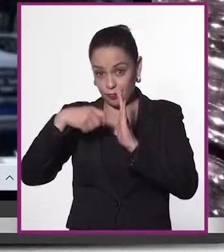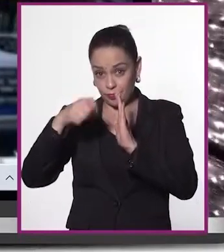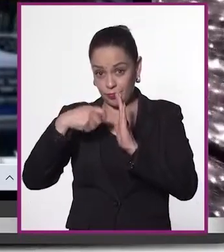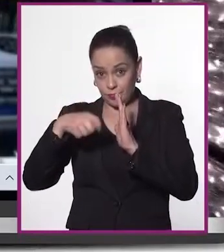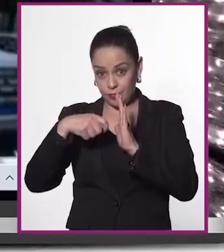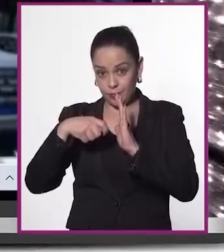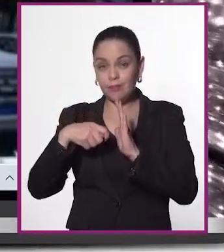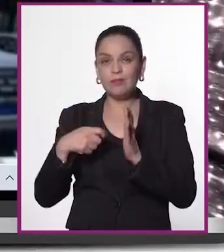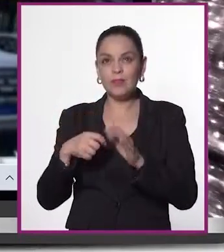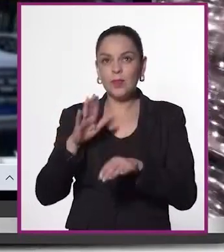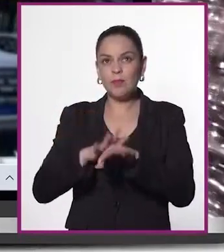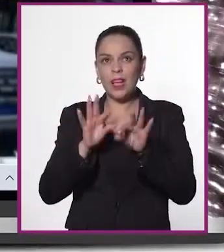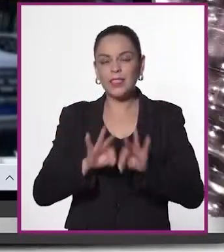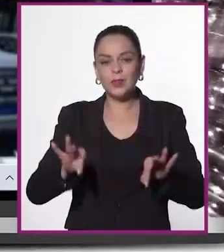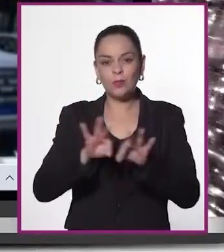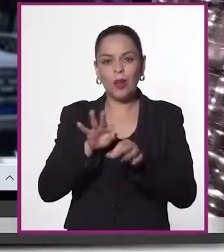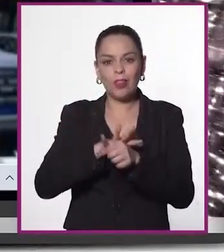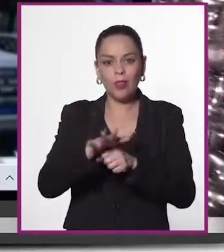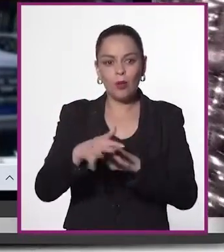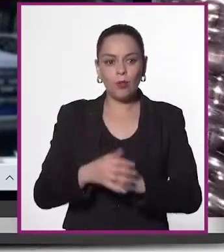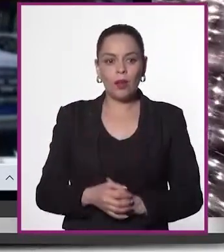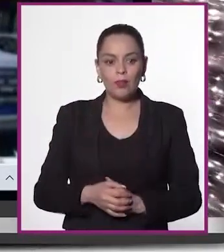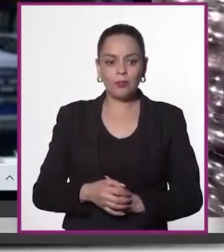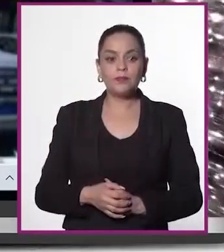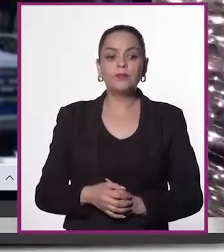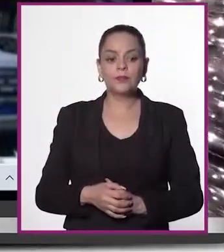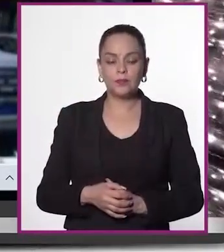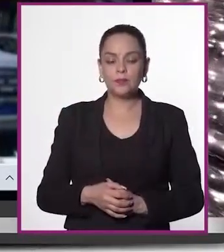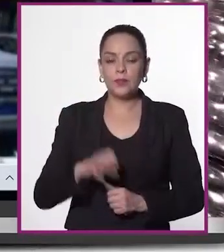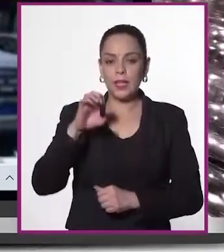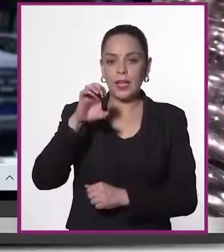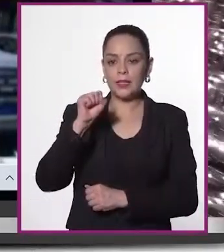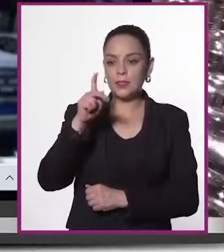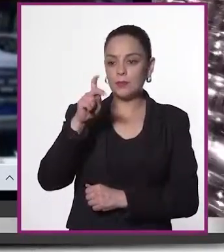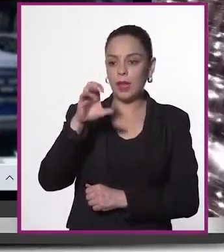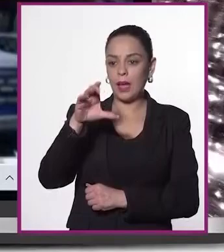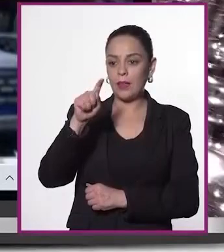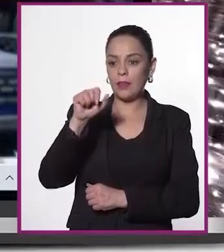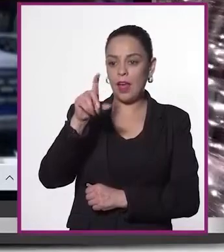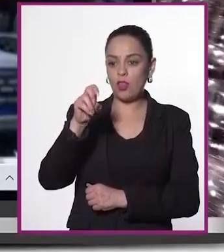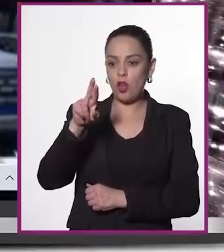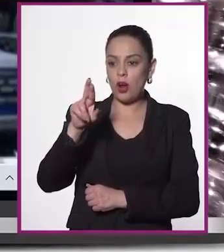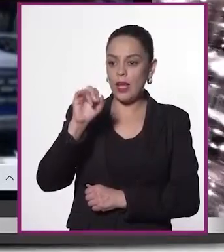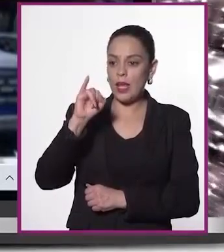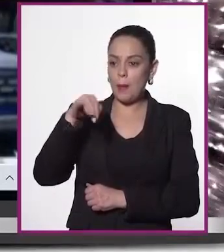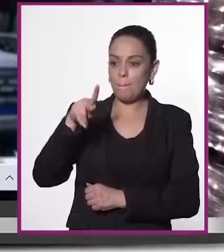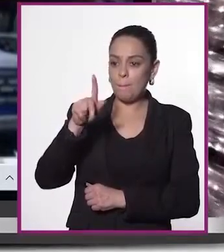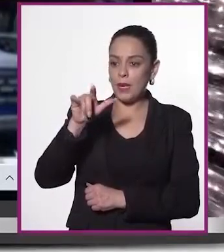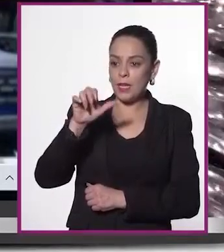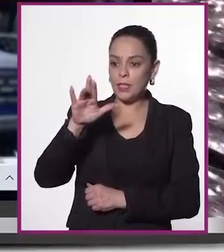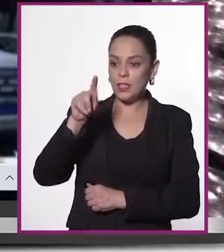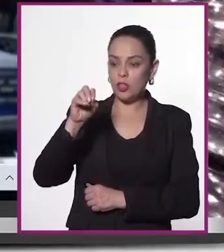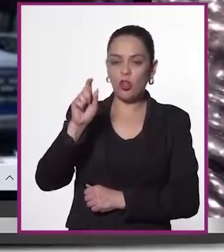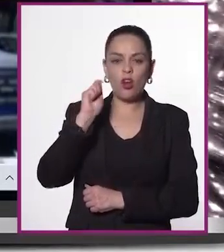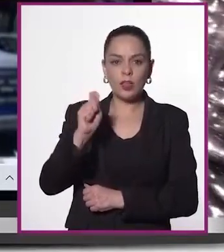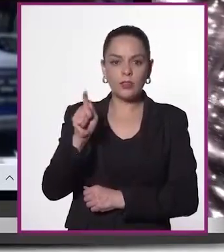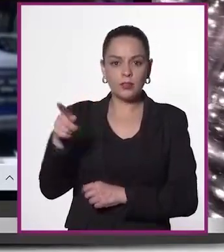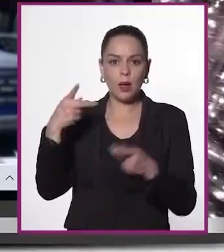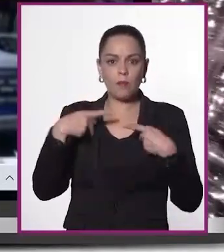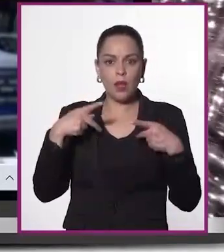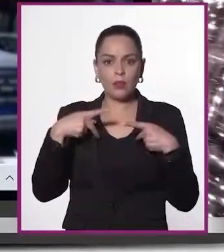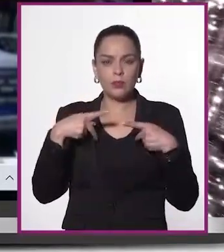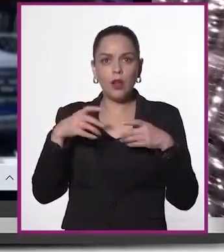es lo que llamamos el espectador implícito. O sea, se hace pensando en un espectador que va a reaccionar de cierta